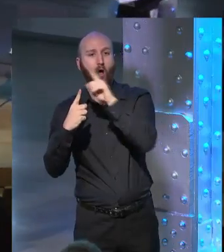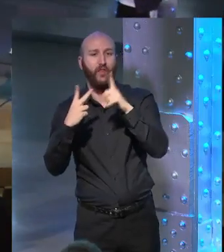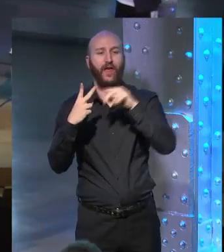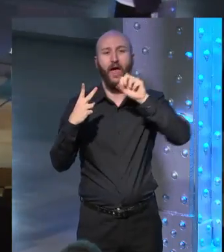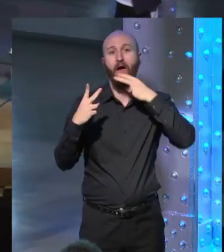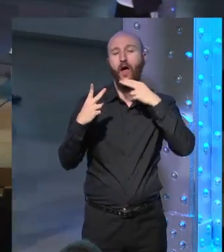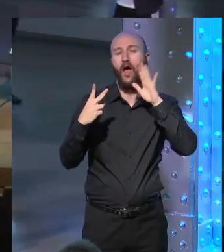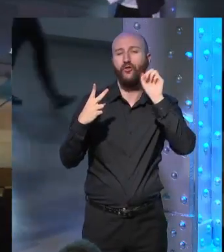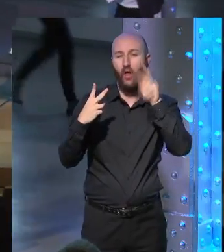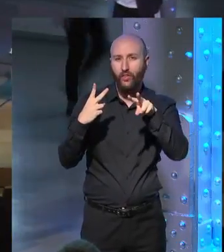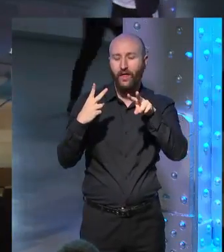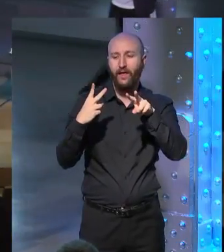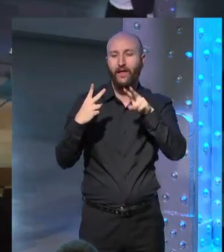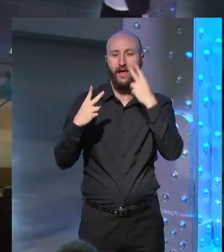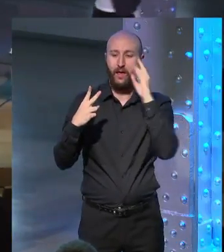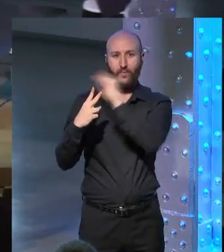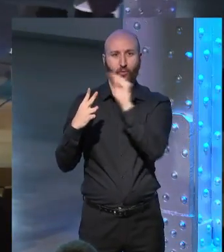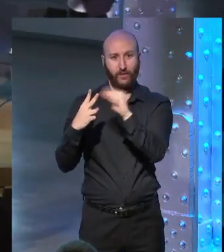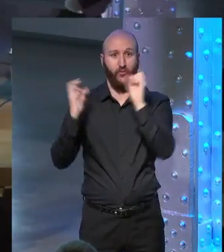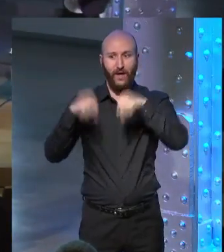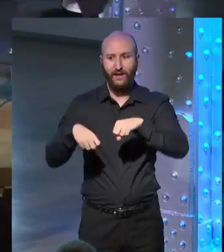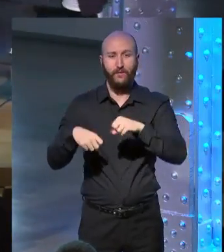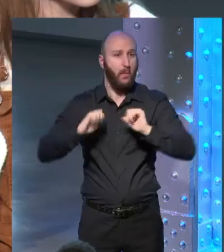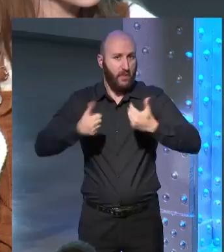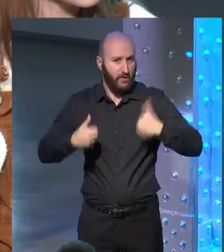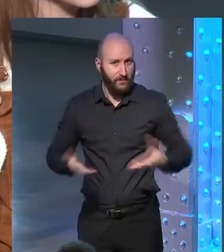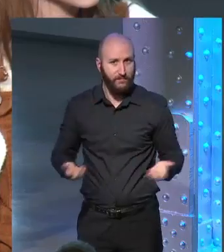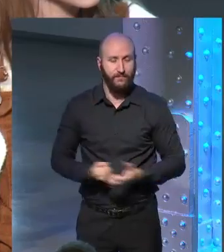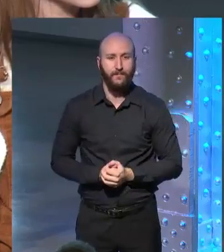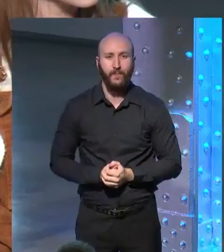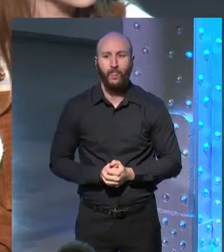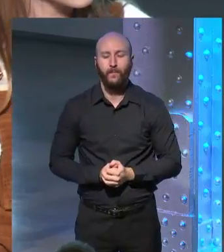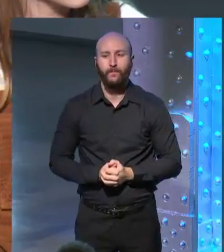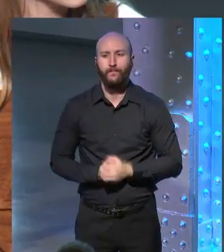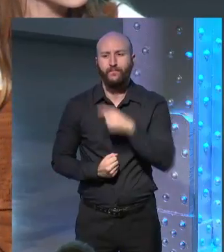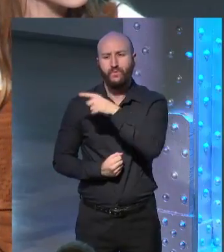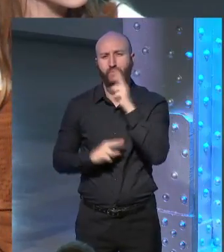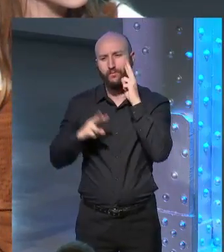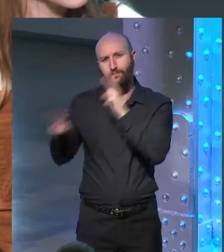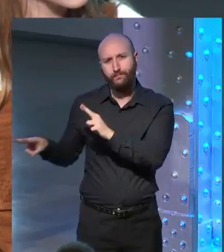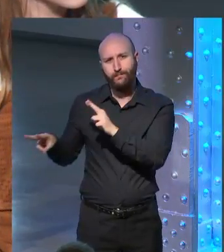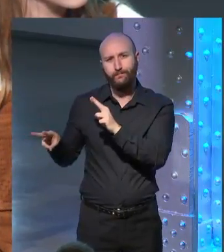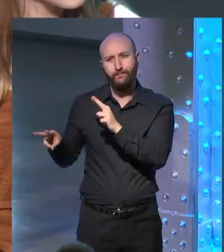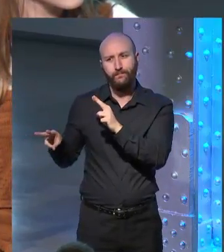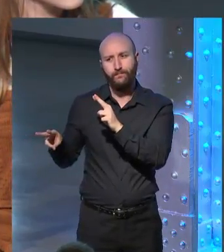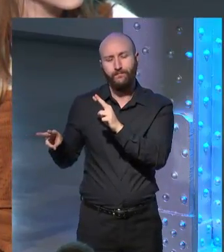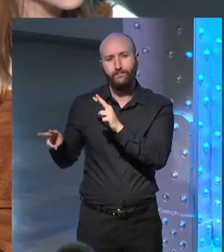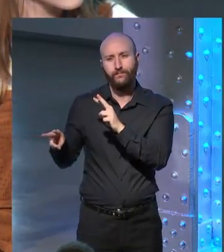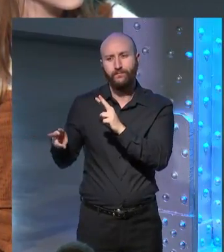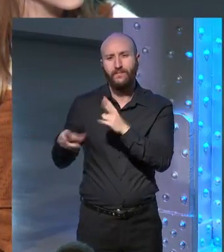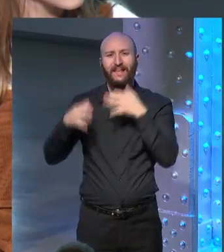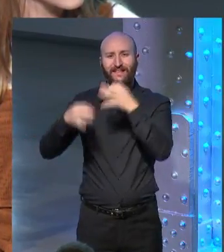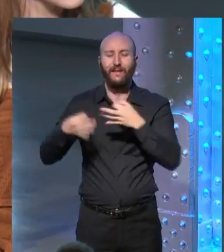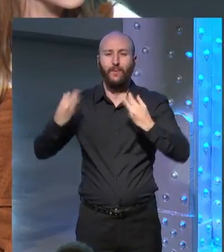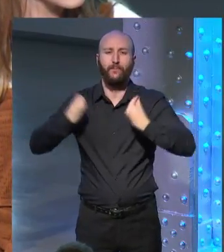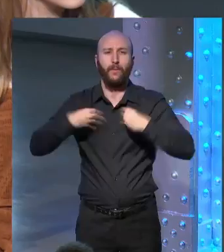vosotros concebís esto, podemos empezar ya, si vosotros concebís el estar conectados como parte de vuestra vida o como algo